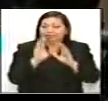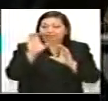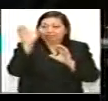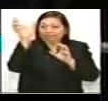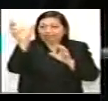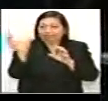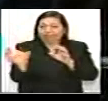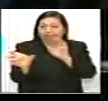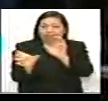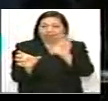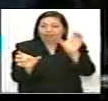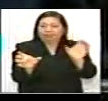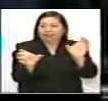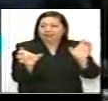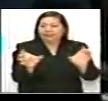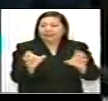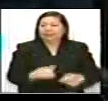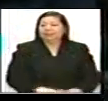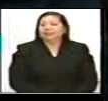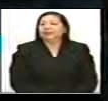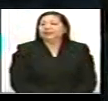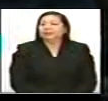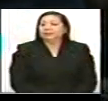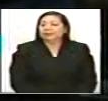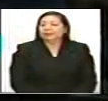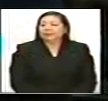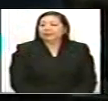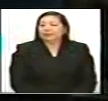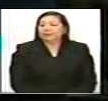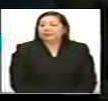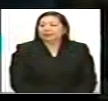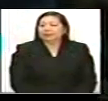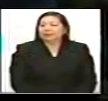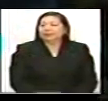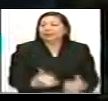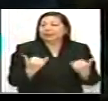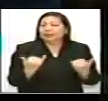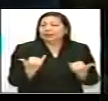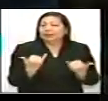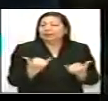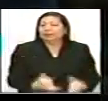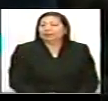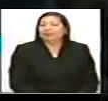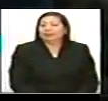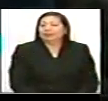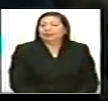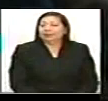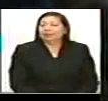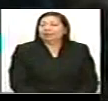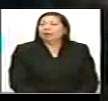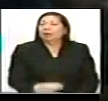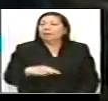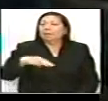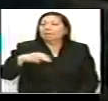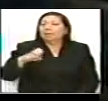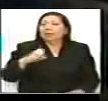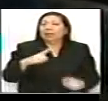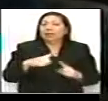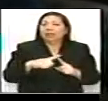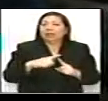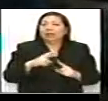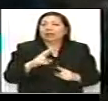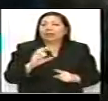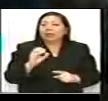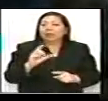una automática a la derecha. Estas estaciones meteorológicas, hablemos